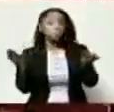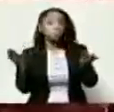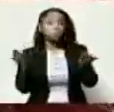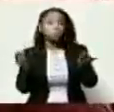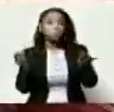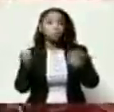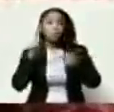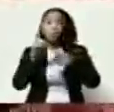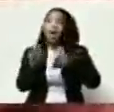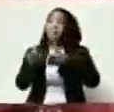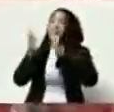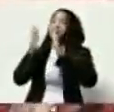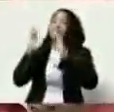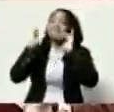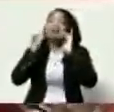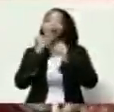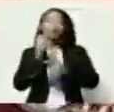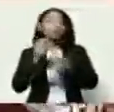de un edificio.